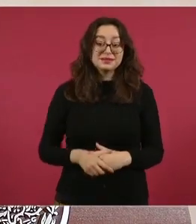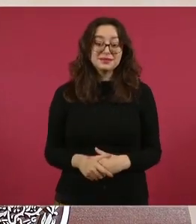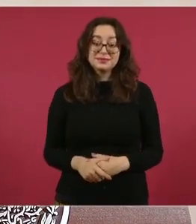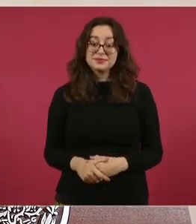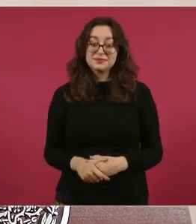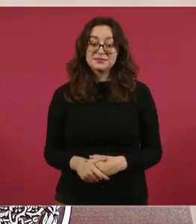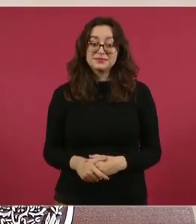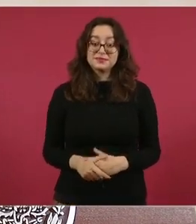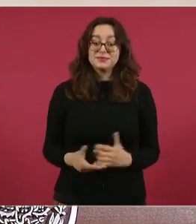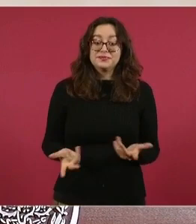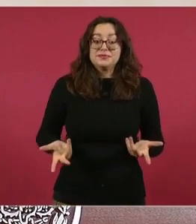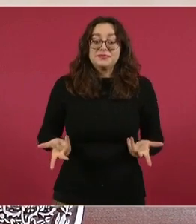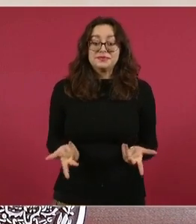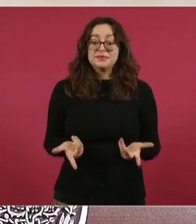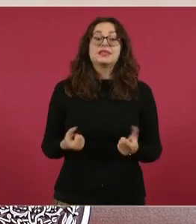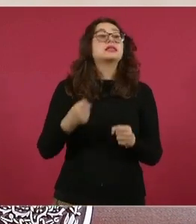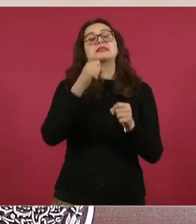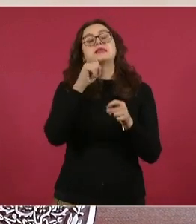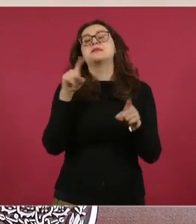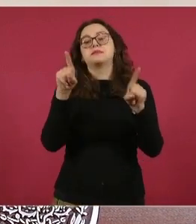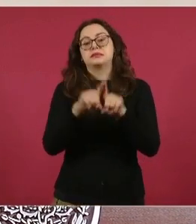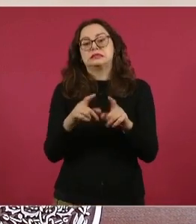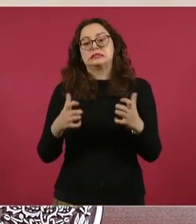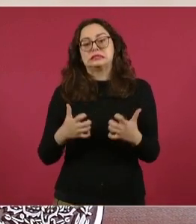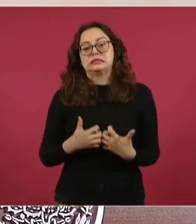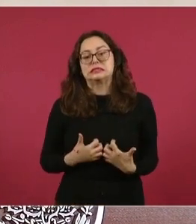Y además muy enojados